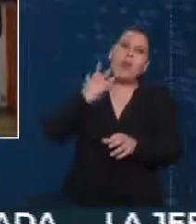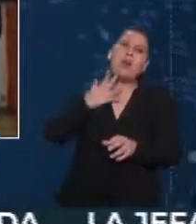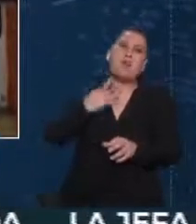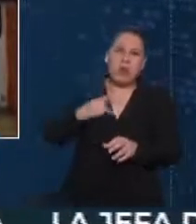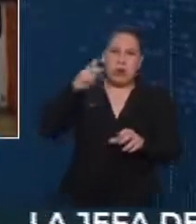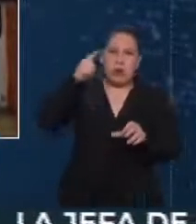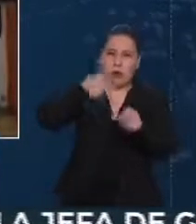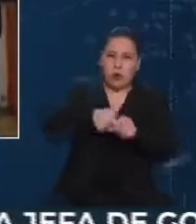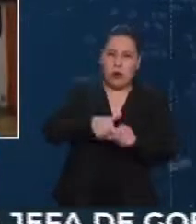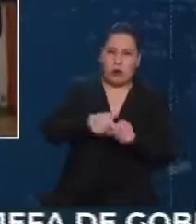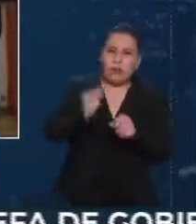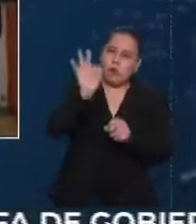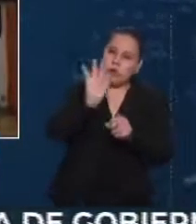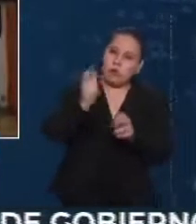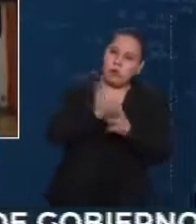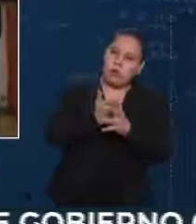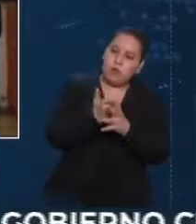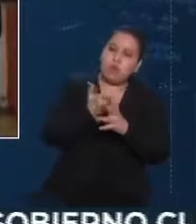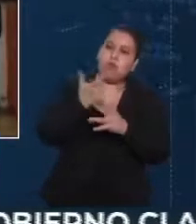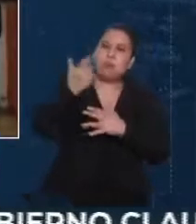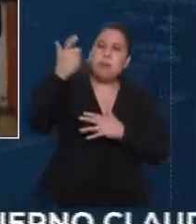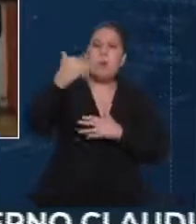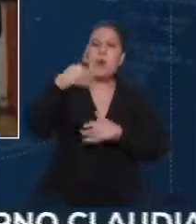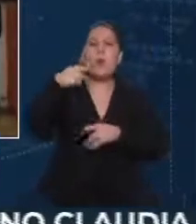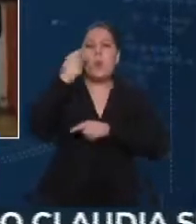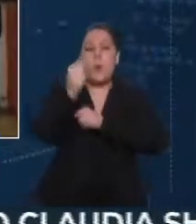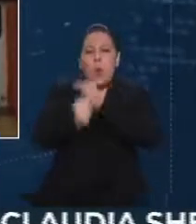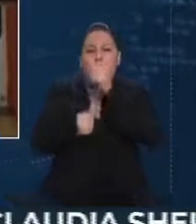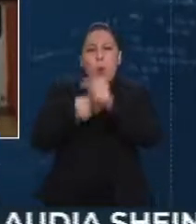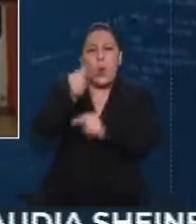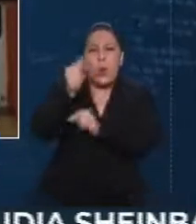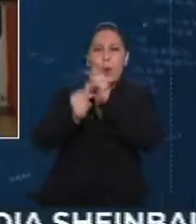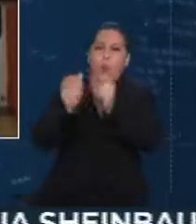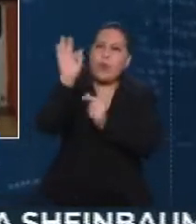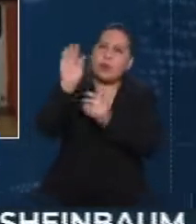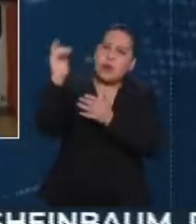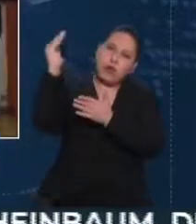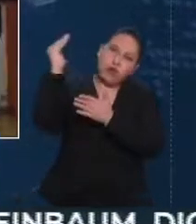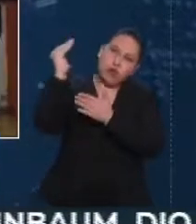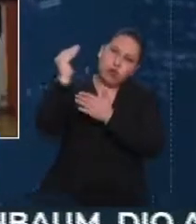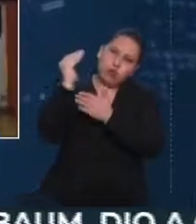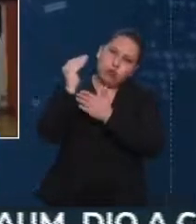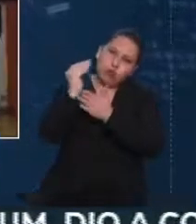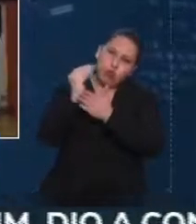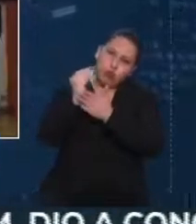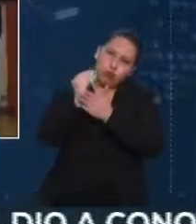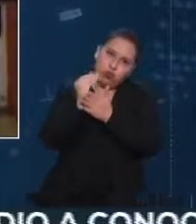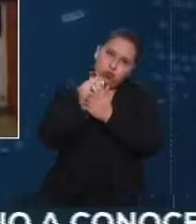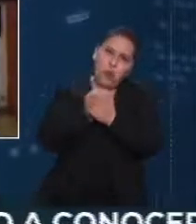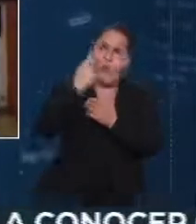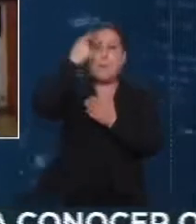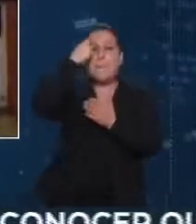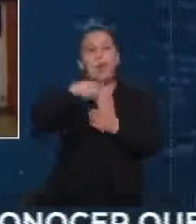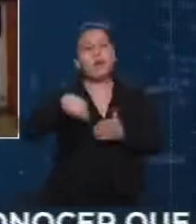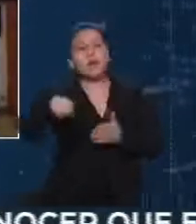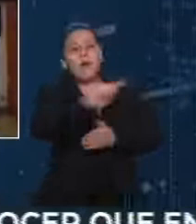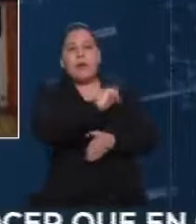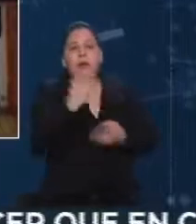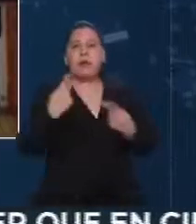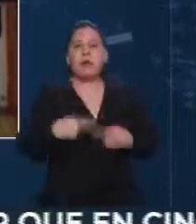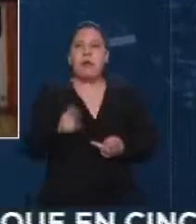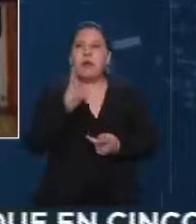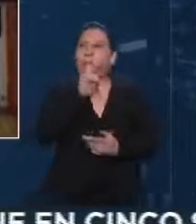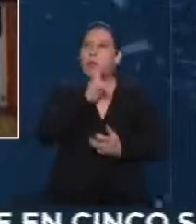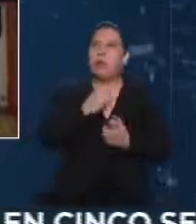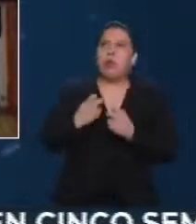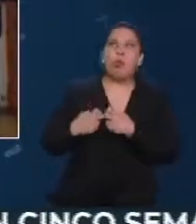pues esos porcentajes van a ser cada vez menores y eso va a ir impactando cada vez menos al resto de la inflación. Nos